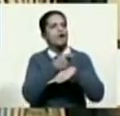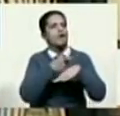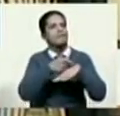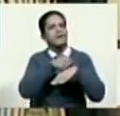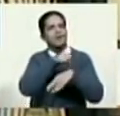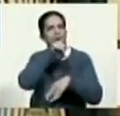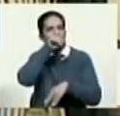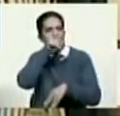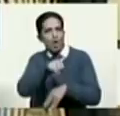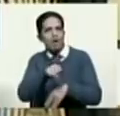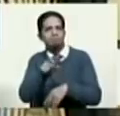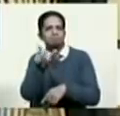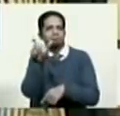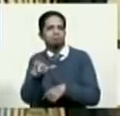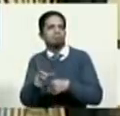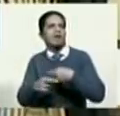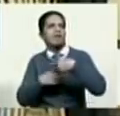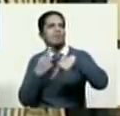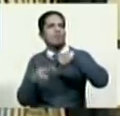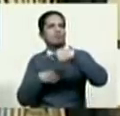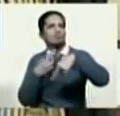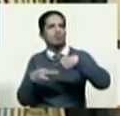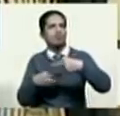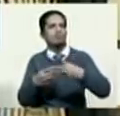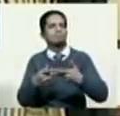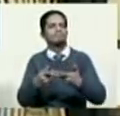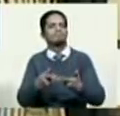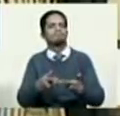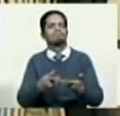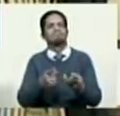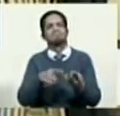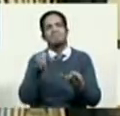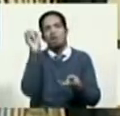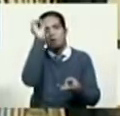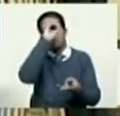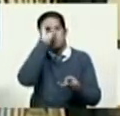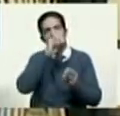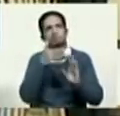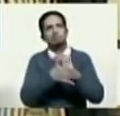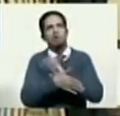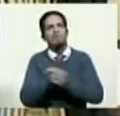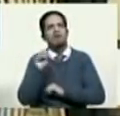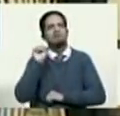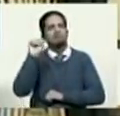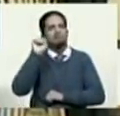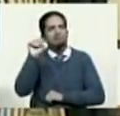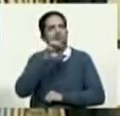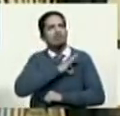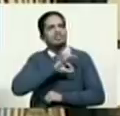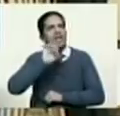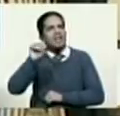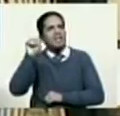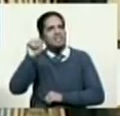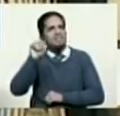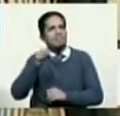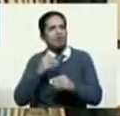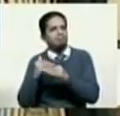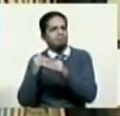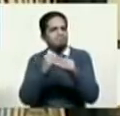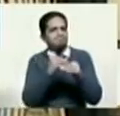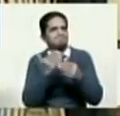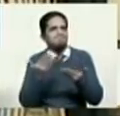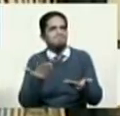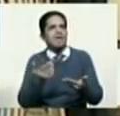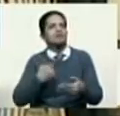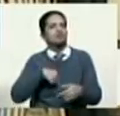que presido, más allá de las opiniones que se tengan del socialismo del siglo XXI que nos empeñamos